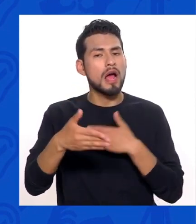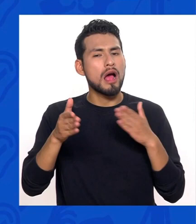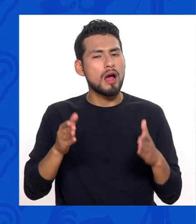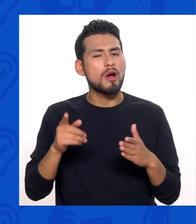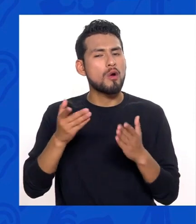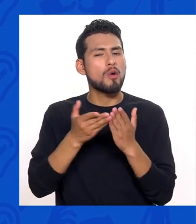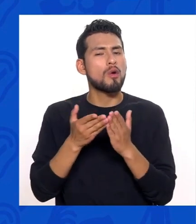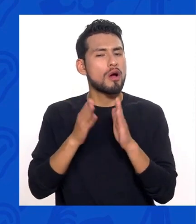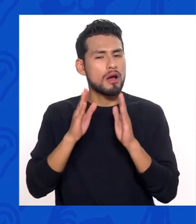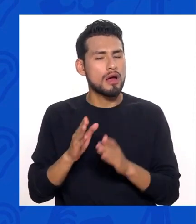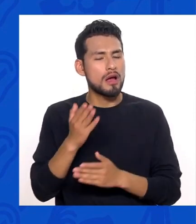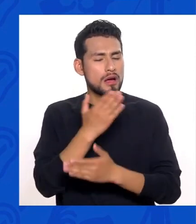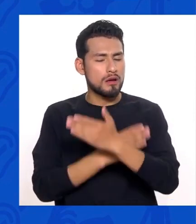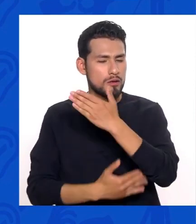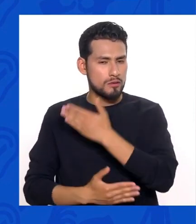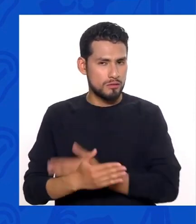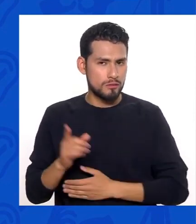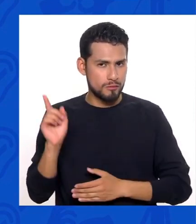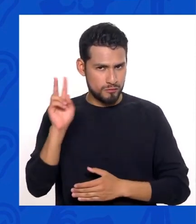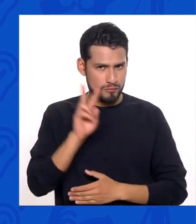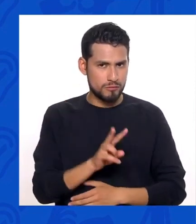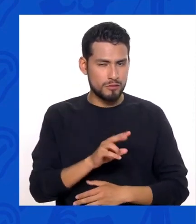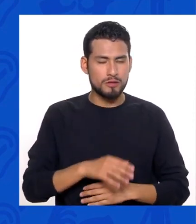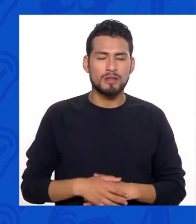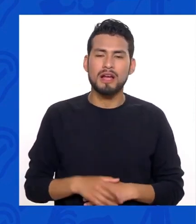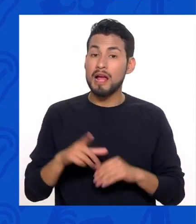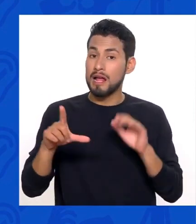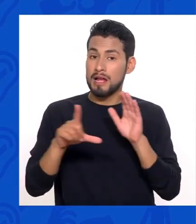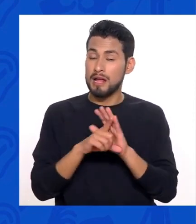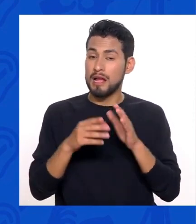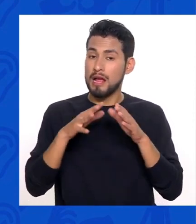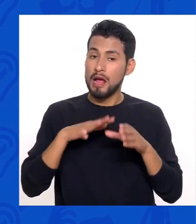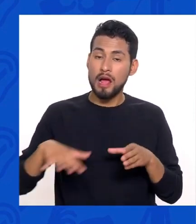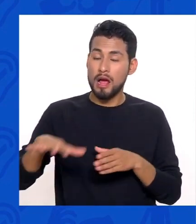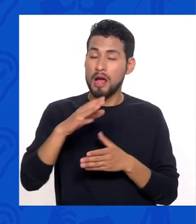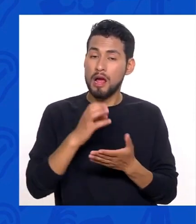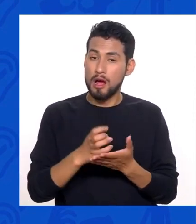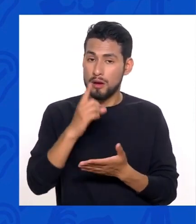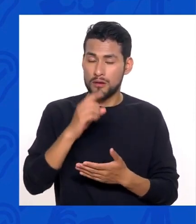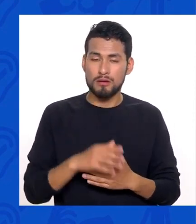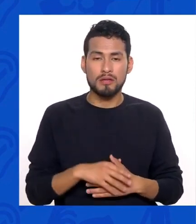para estudiantes con discapacidad, según la Ley General de Educación